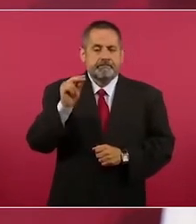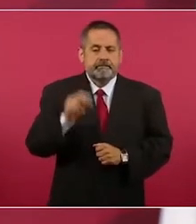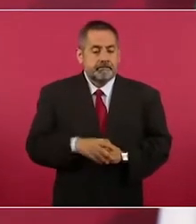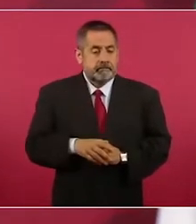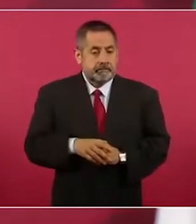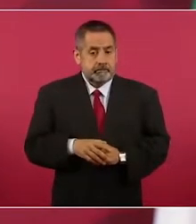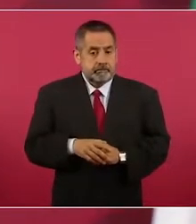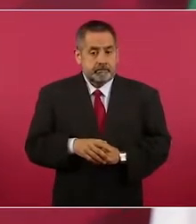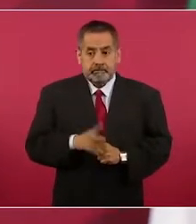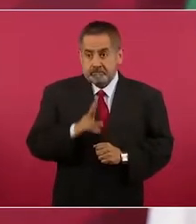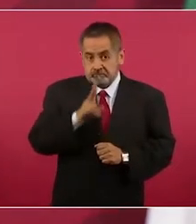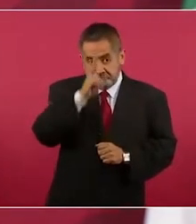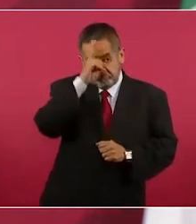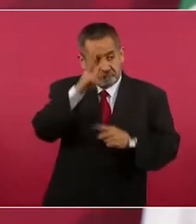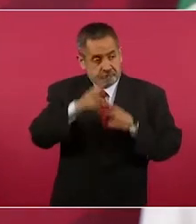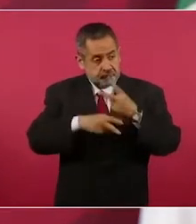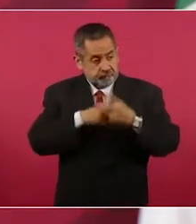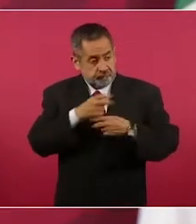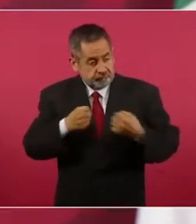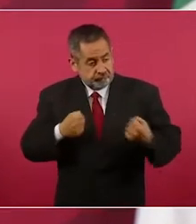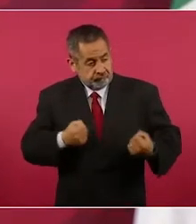genera más violencia.